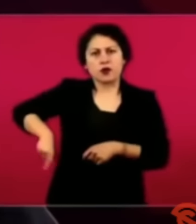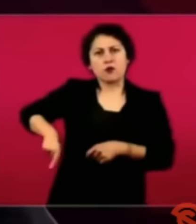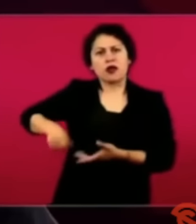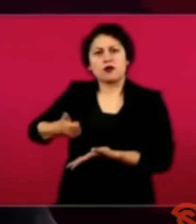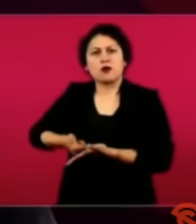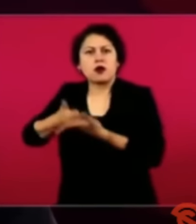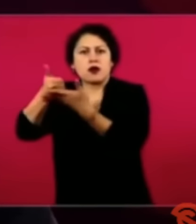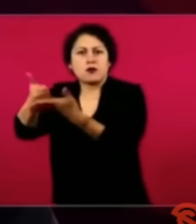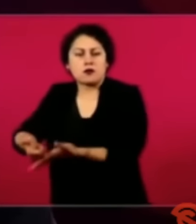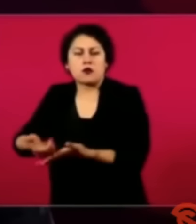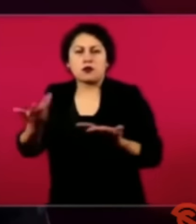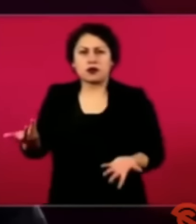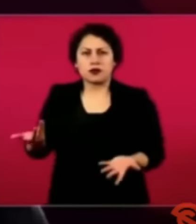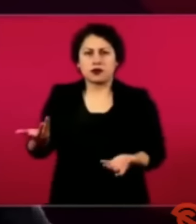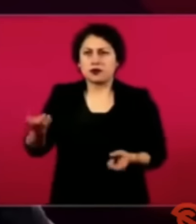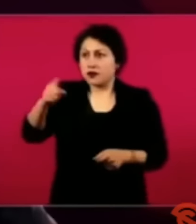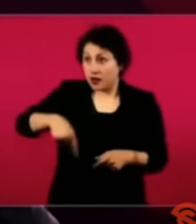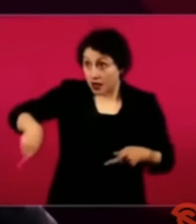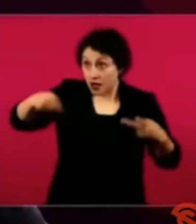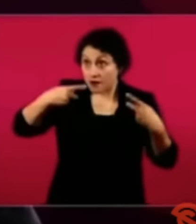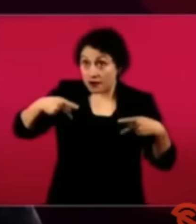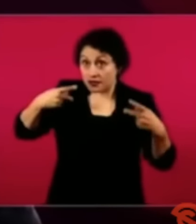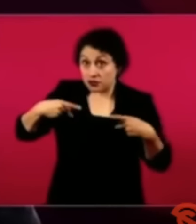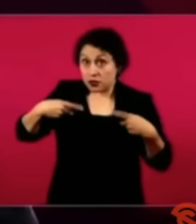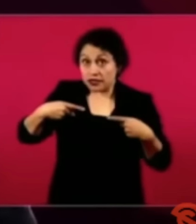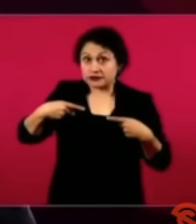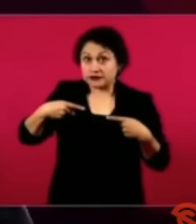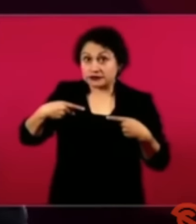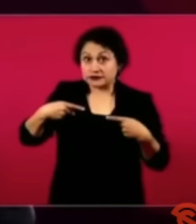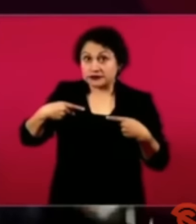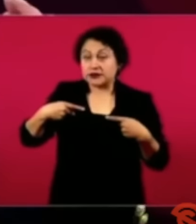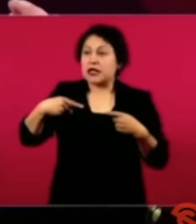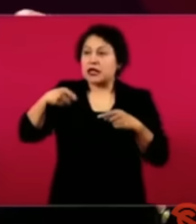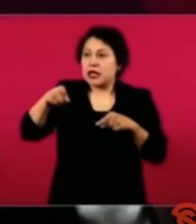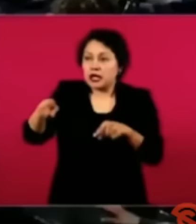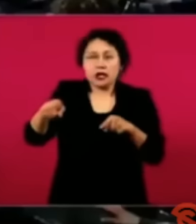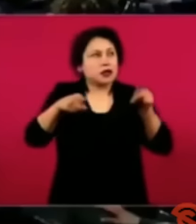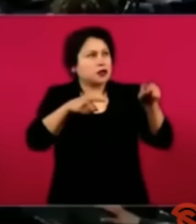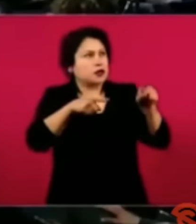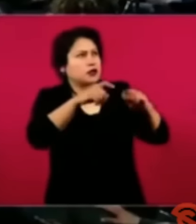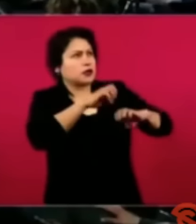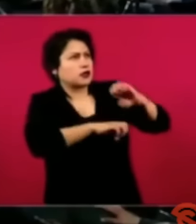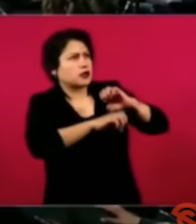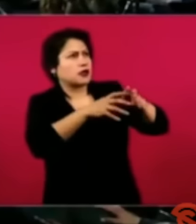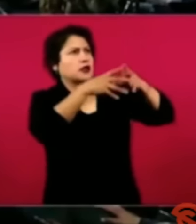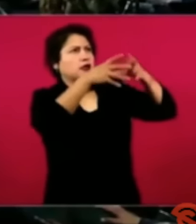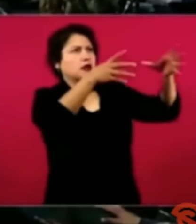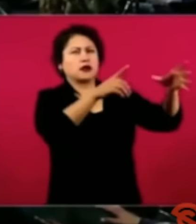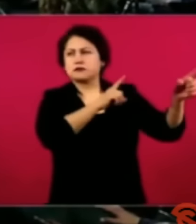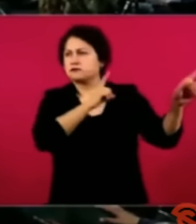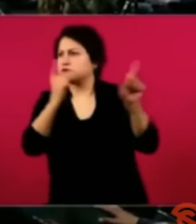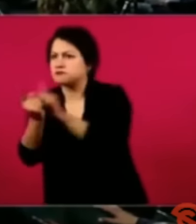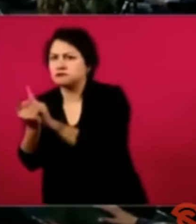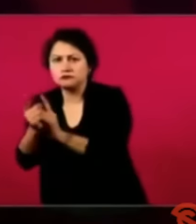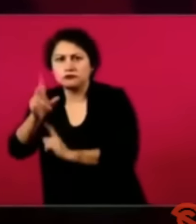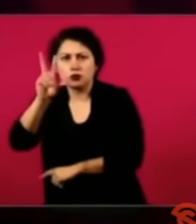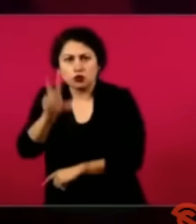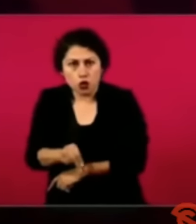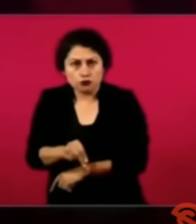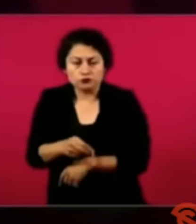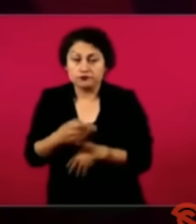visitan, muchos de los que no están aquí. Pero respetuosamente les pido la oportunidad